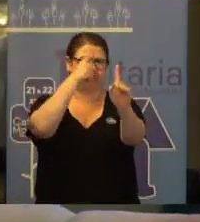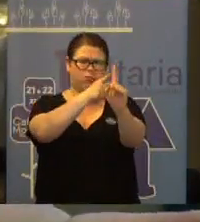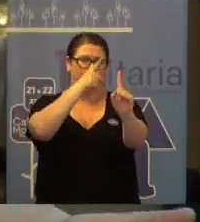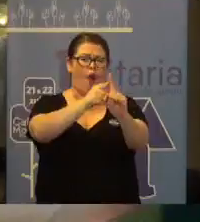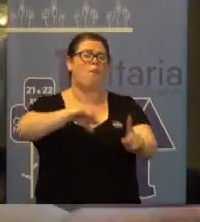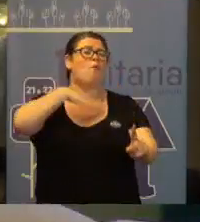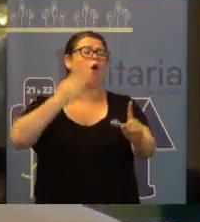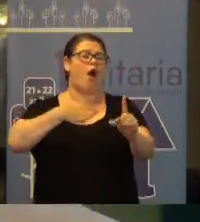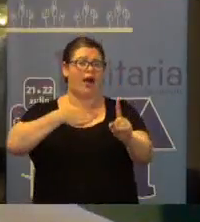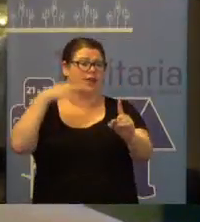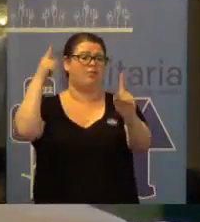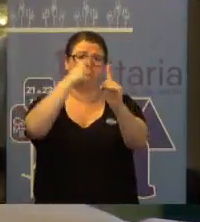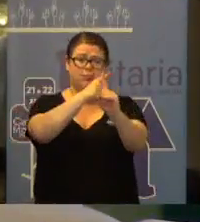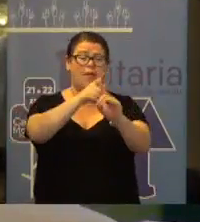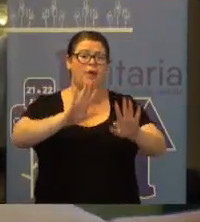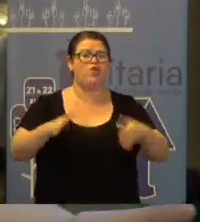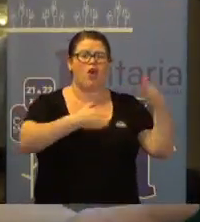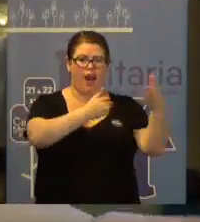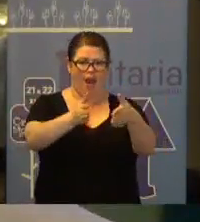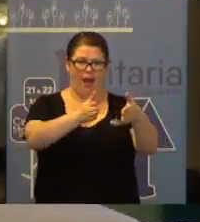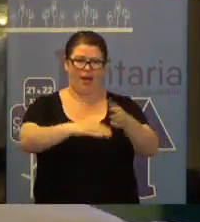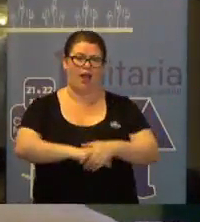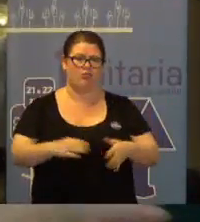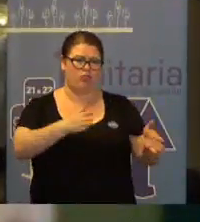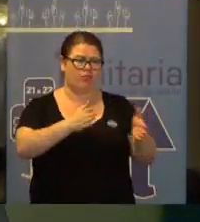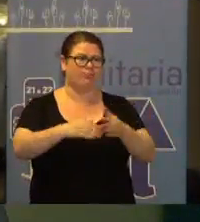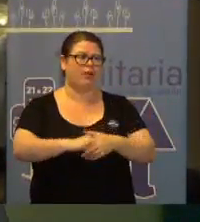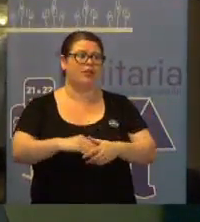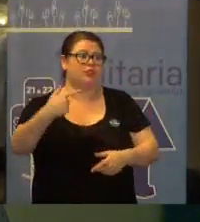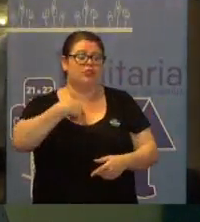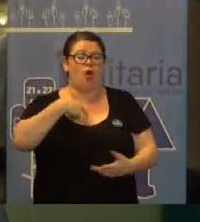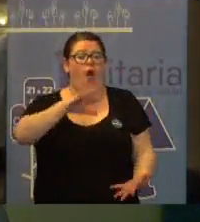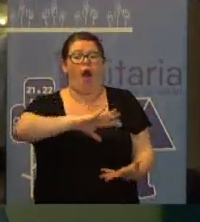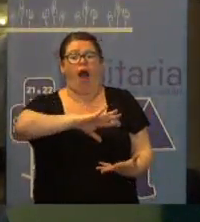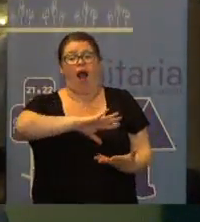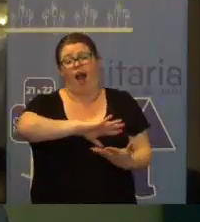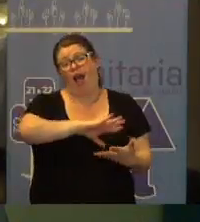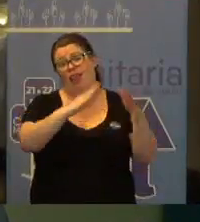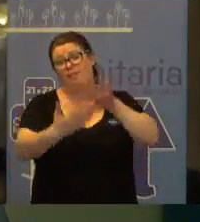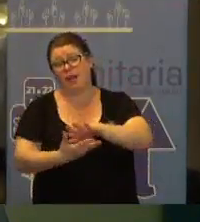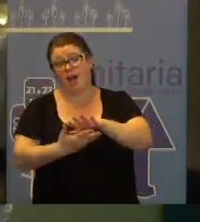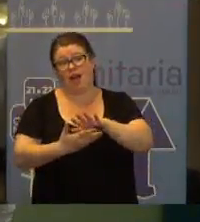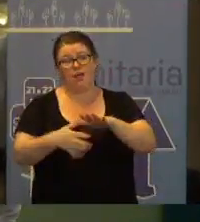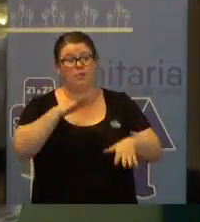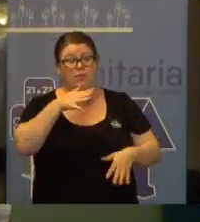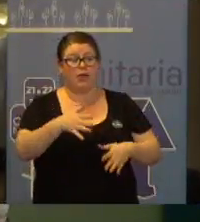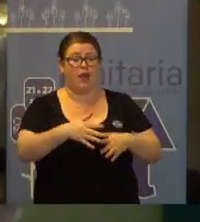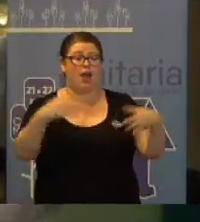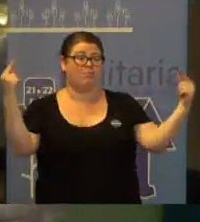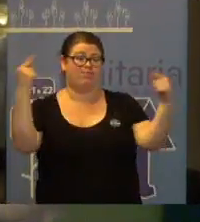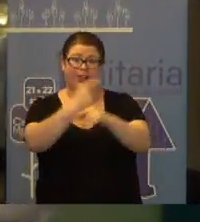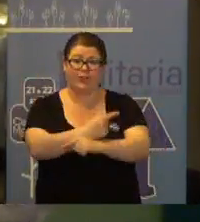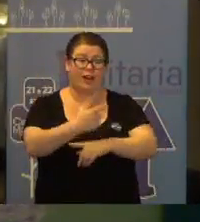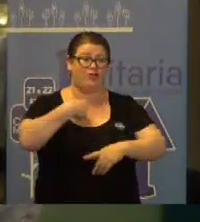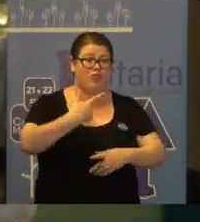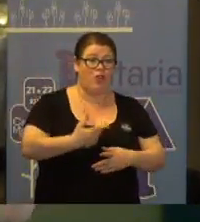Moaña, pero estaba na ría, estaba na auga e tiña que adaptarme ás necesidades, porque ir contra a corrente só me